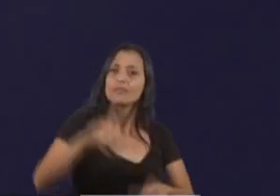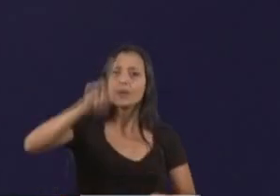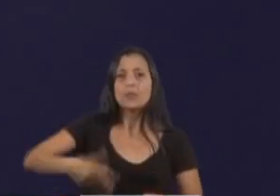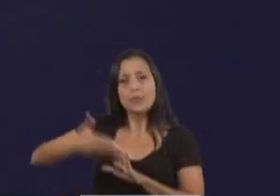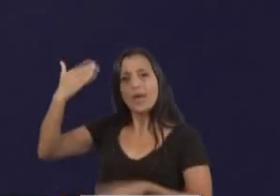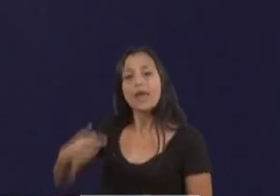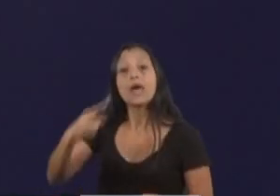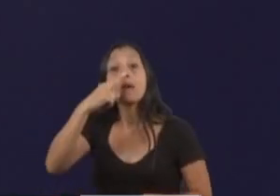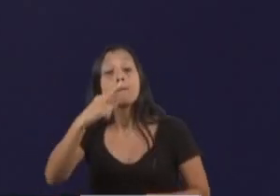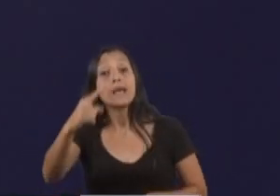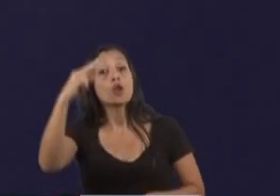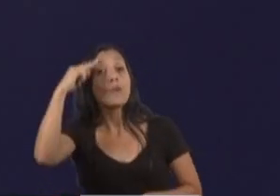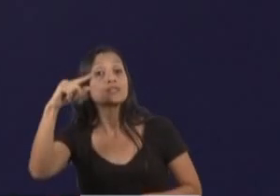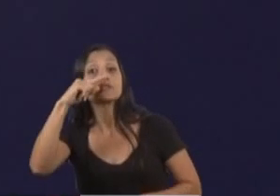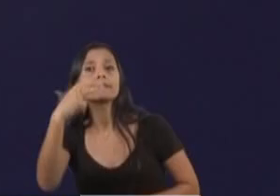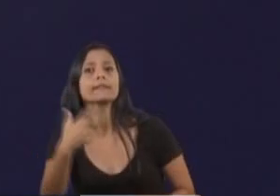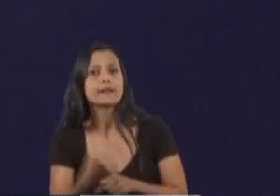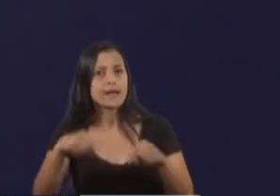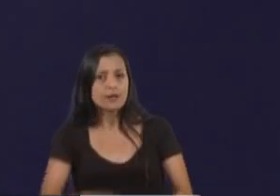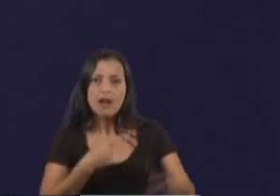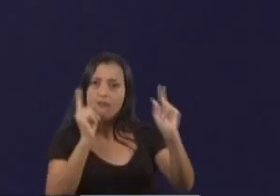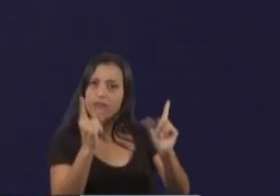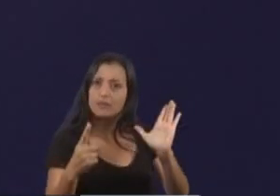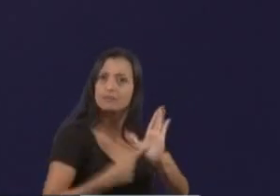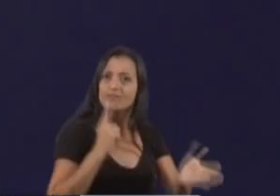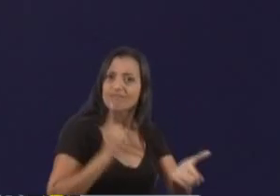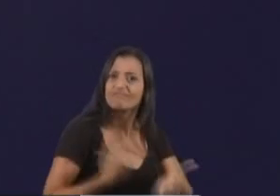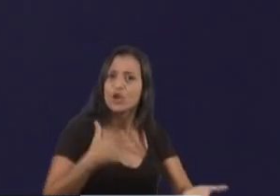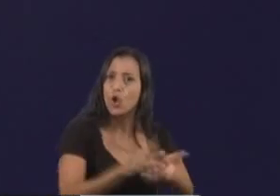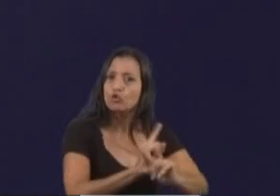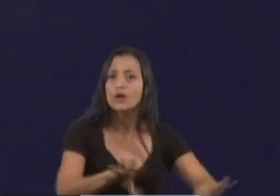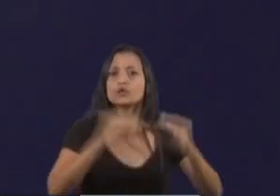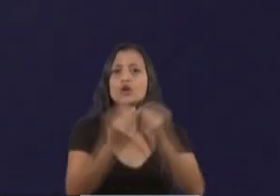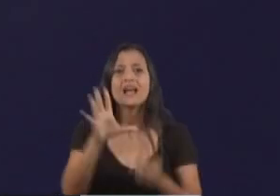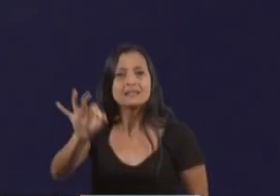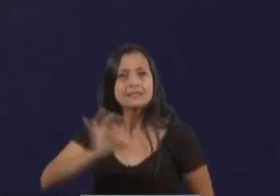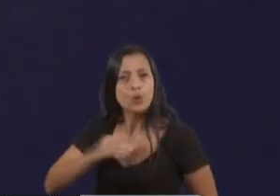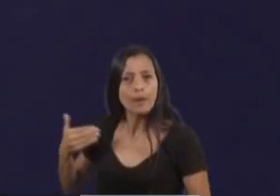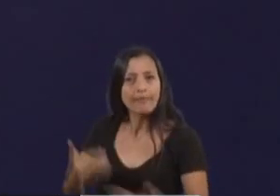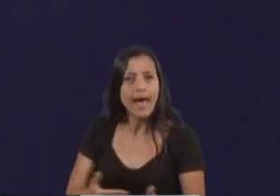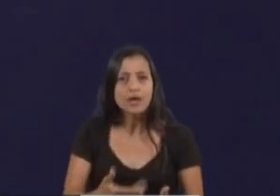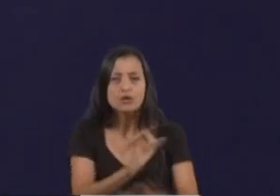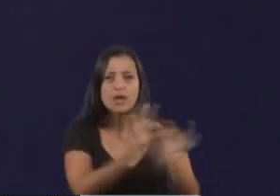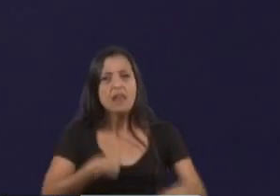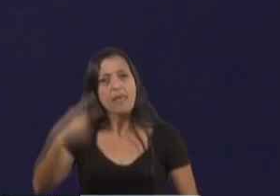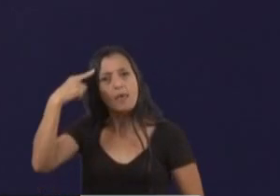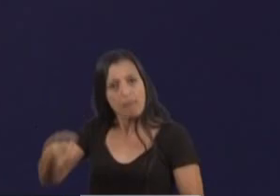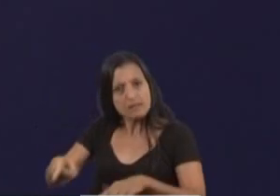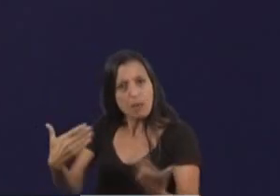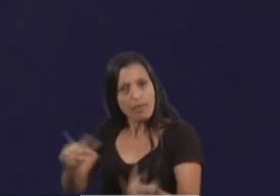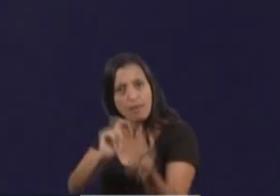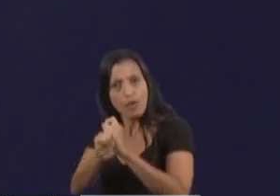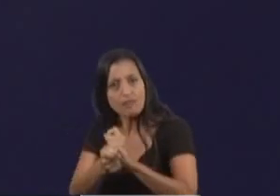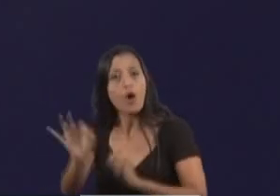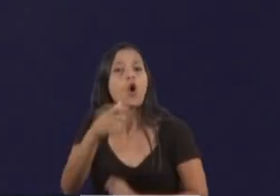vigente desde 1973 y que en 50 años a nadie se le ocurrió modificar o nadie quiso